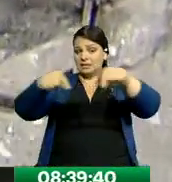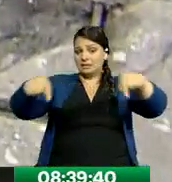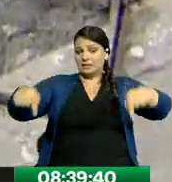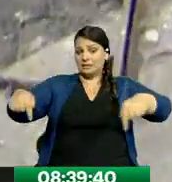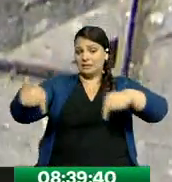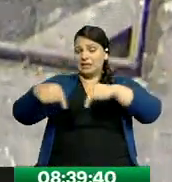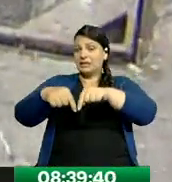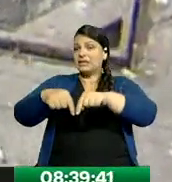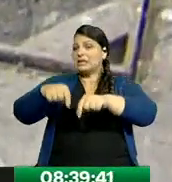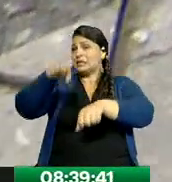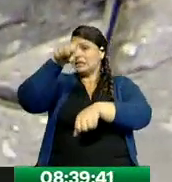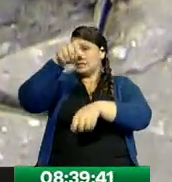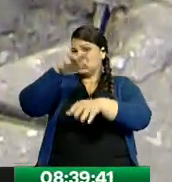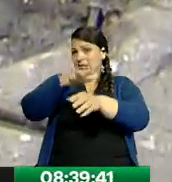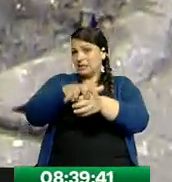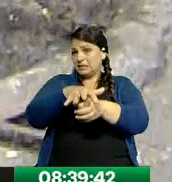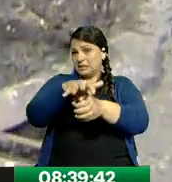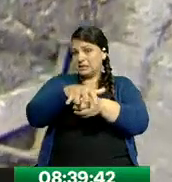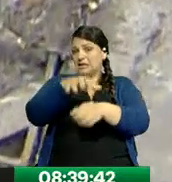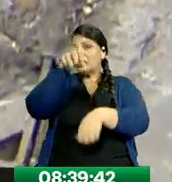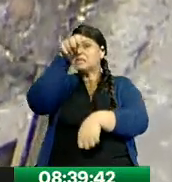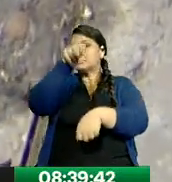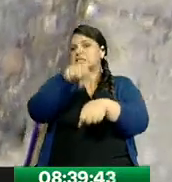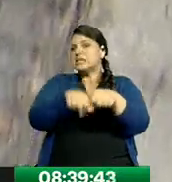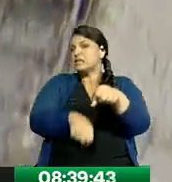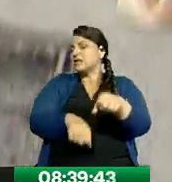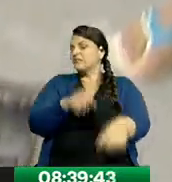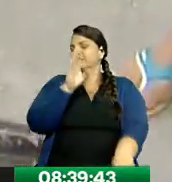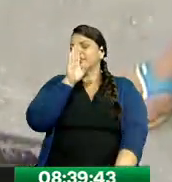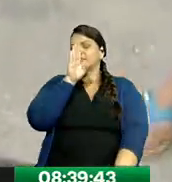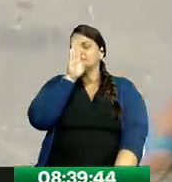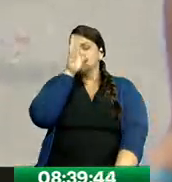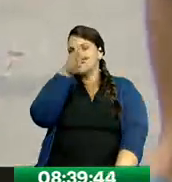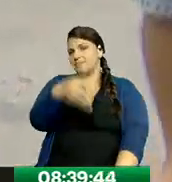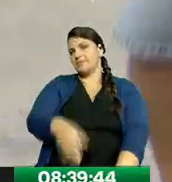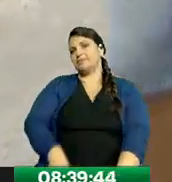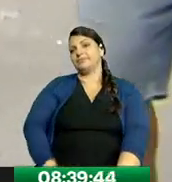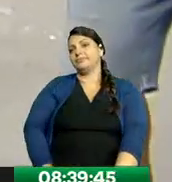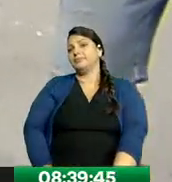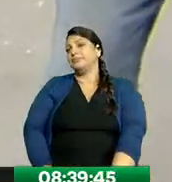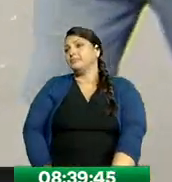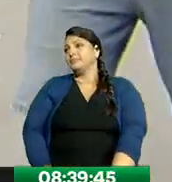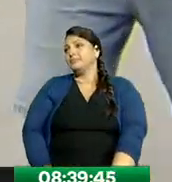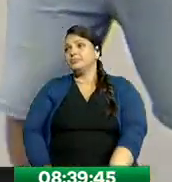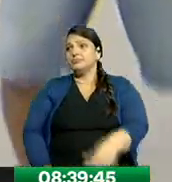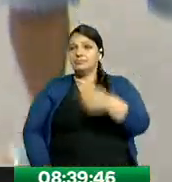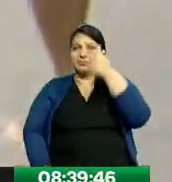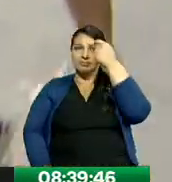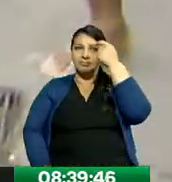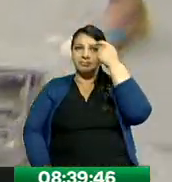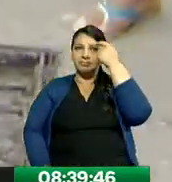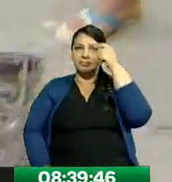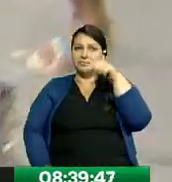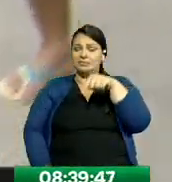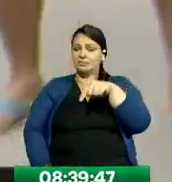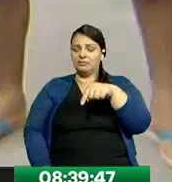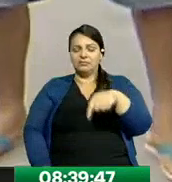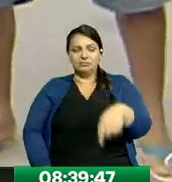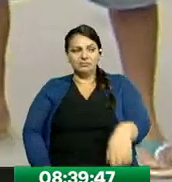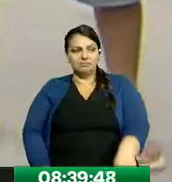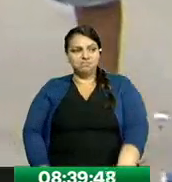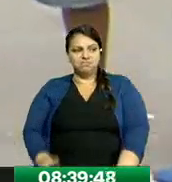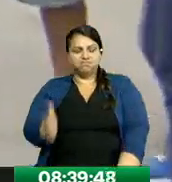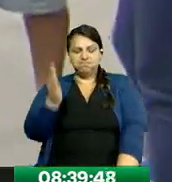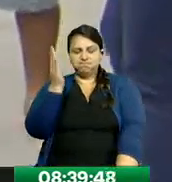medio. Si ahí solo se solicitó para que le pase, le pongan tapa de fierro fundido. Oiga, y esto aquí es la